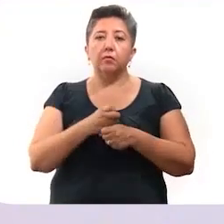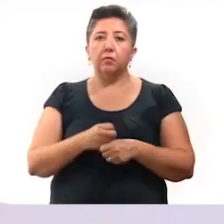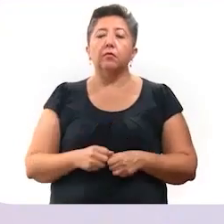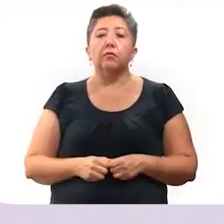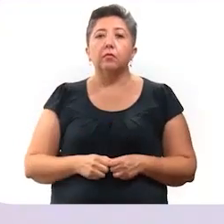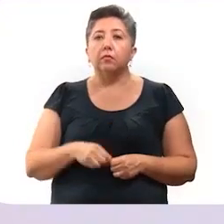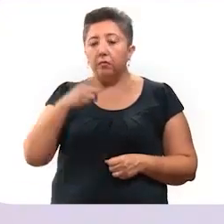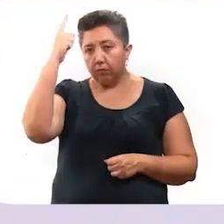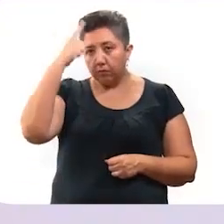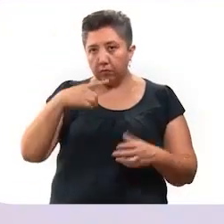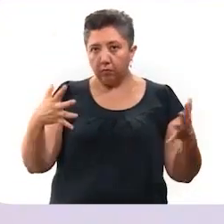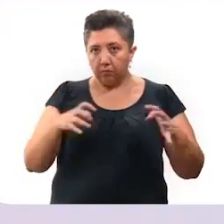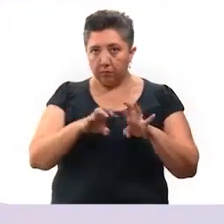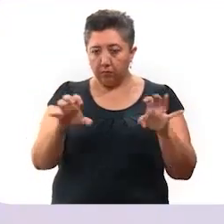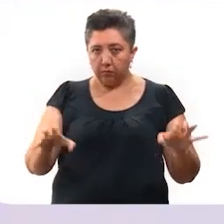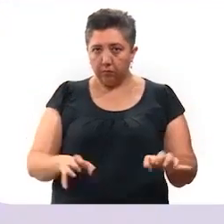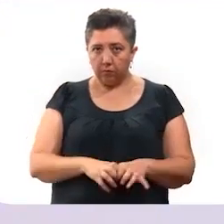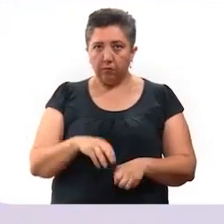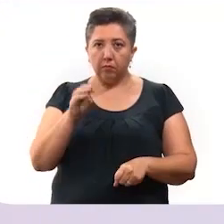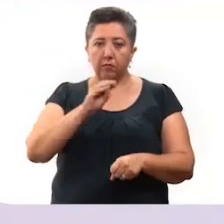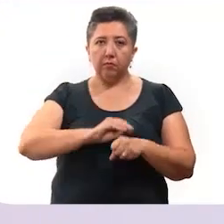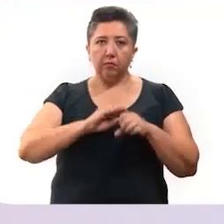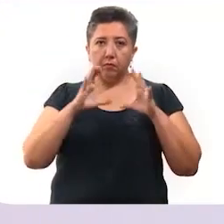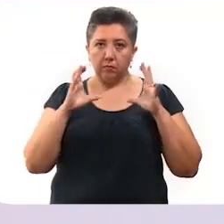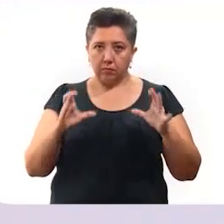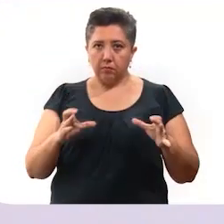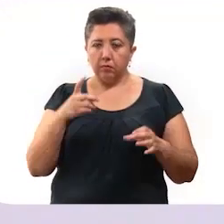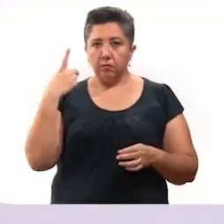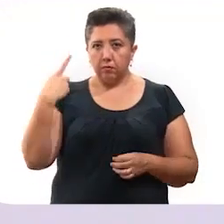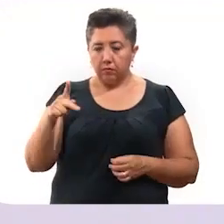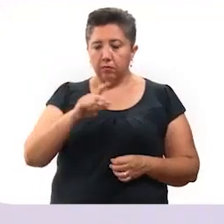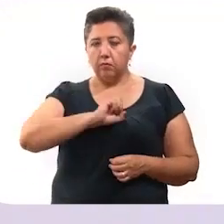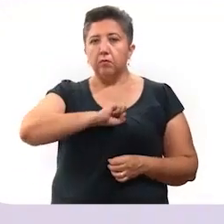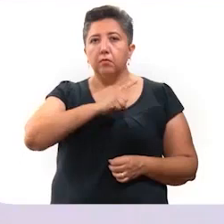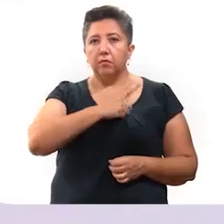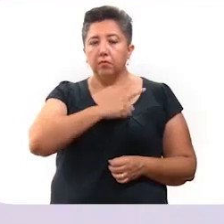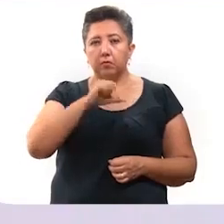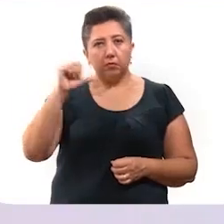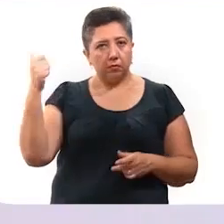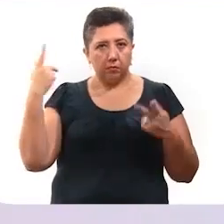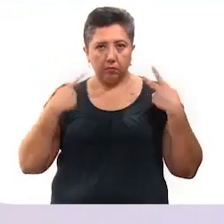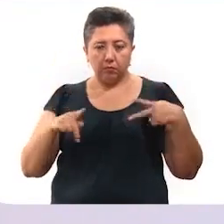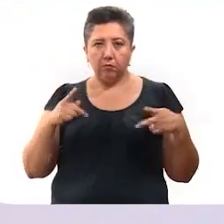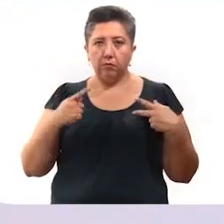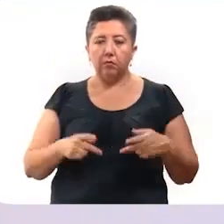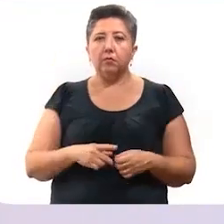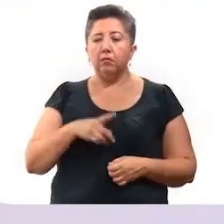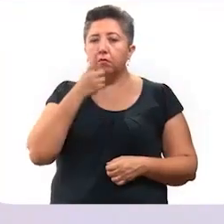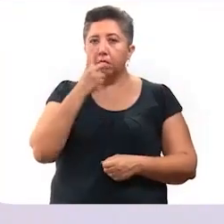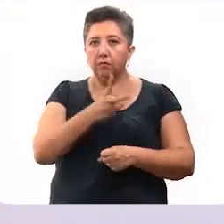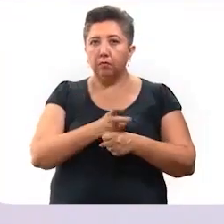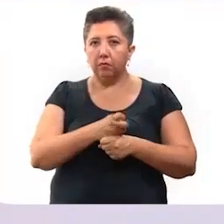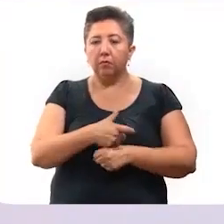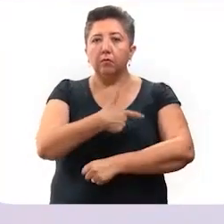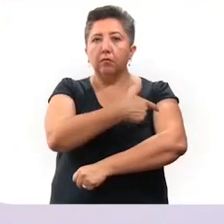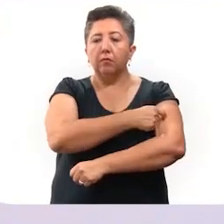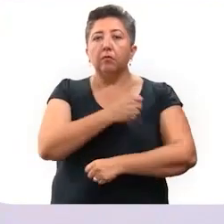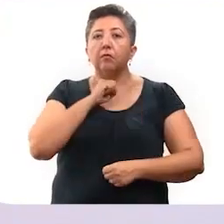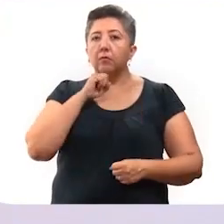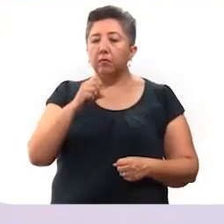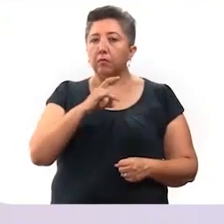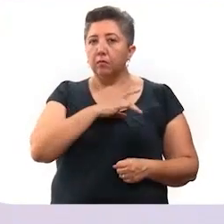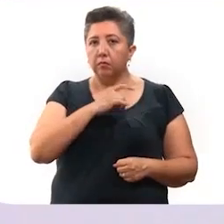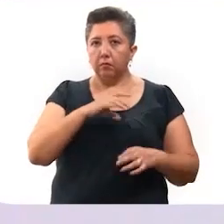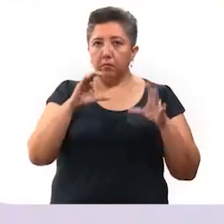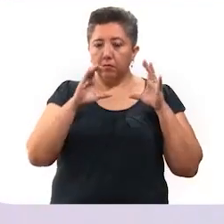a aplicarla, a hacer equipo y sumarse a la protección de su salud y de las demás personas. Los invitamos a vacunarse sin